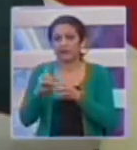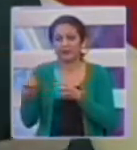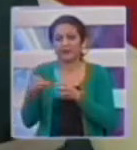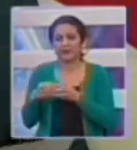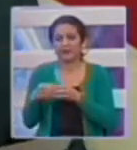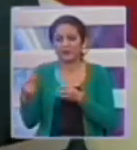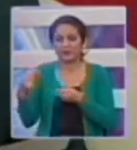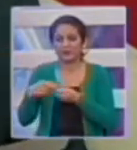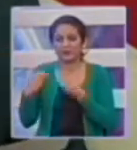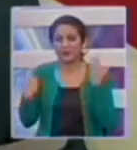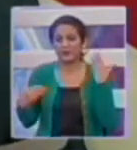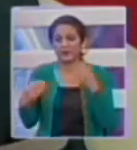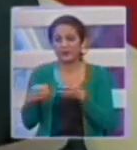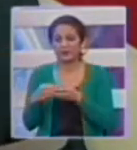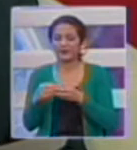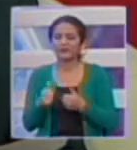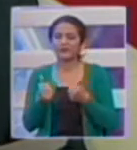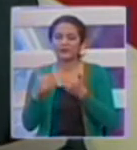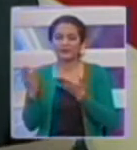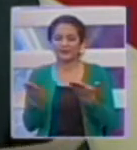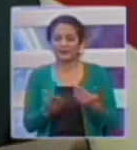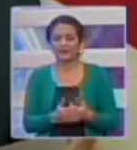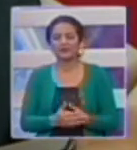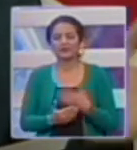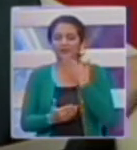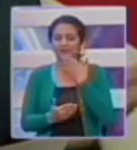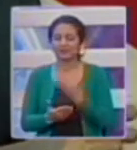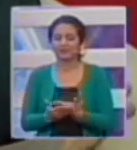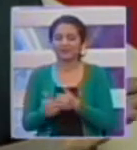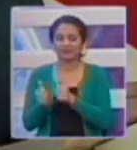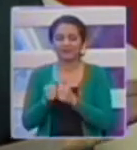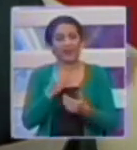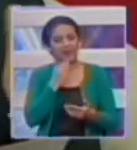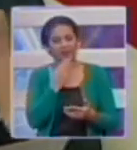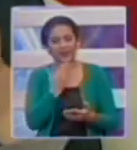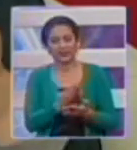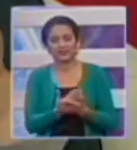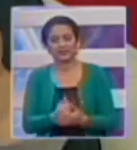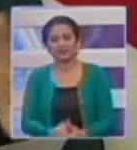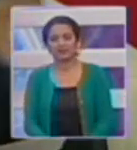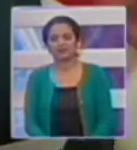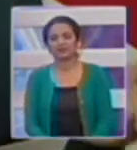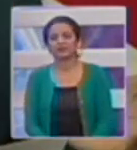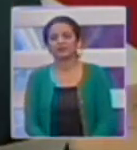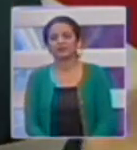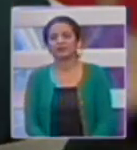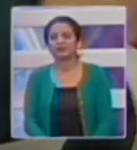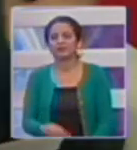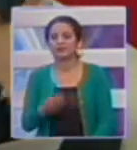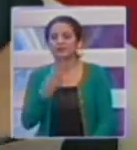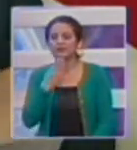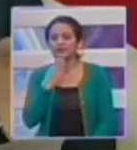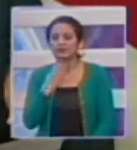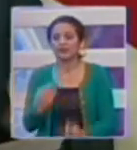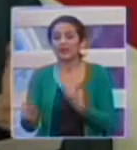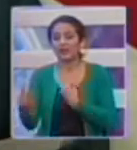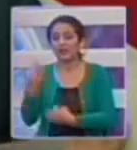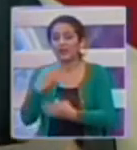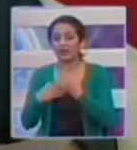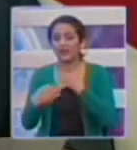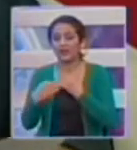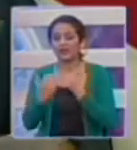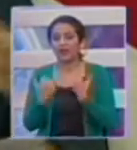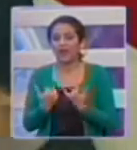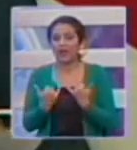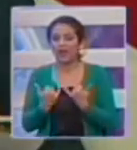Bienvenida, María Paula, gracias por estar con nosotros. Muchas gracias a ustedes. Una ex ruptura de los 25, ex ruptura y ahora